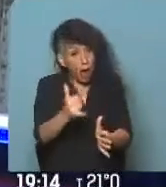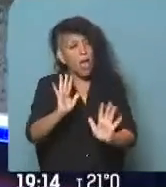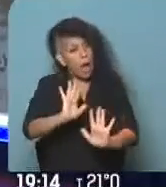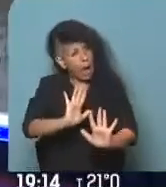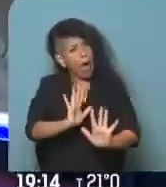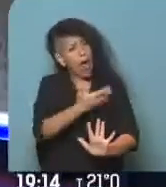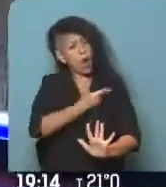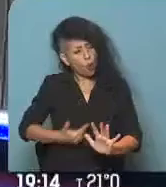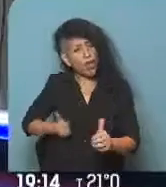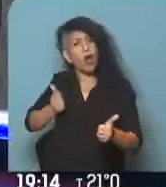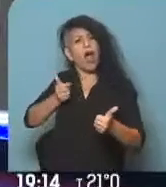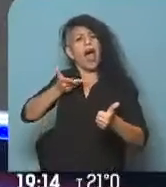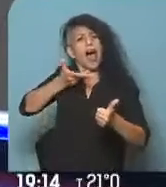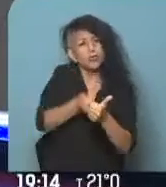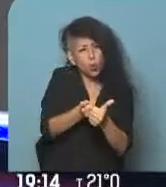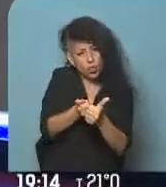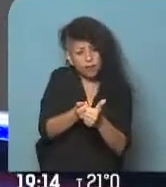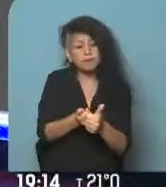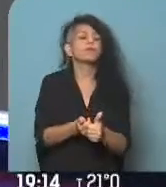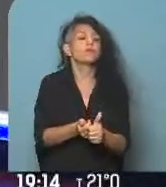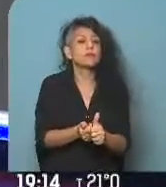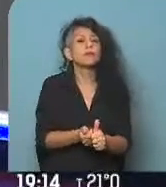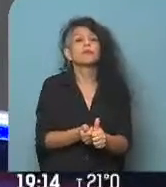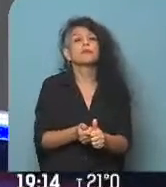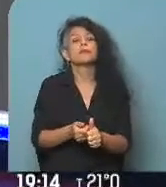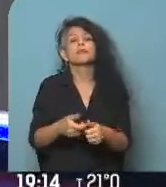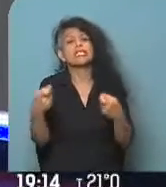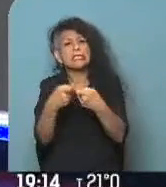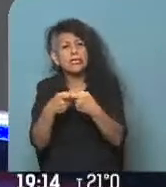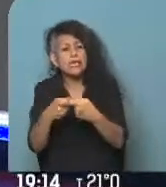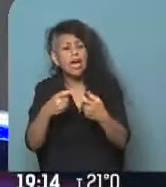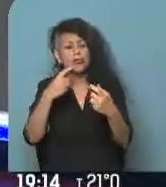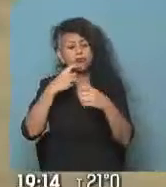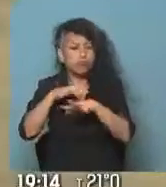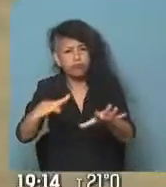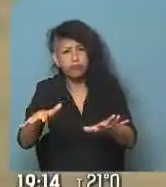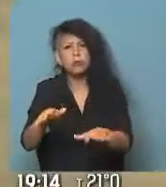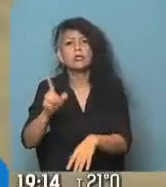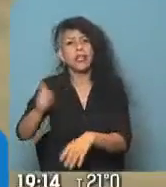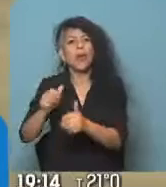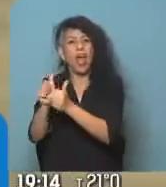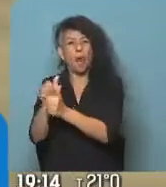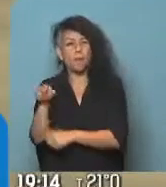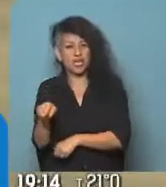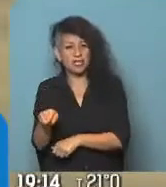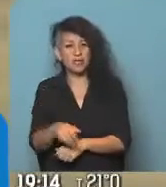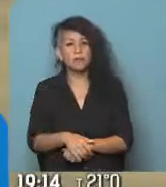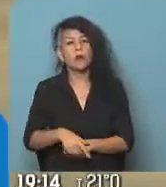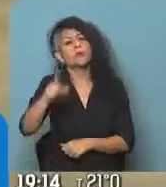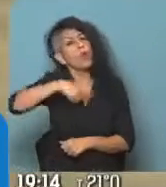con financiamiento. Hubo repercusiones tanto en el ámbito sindical como en el empresarial. Entendemos que tendría que ser